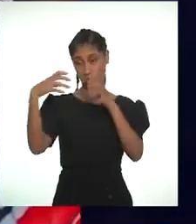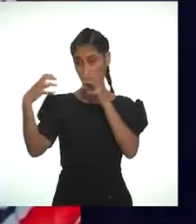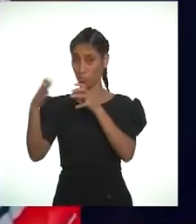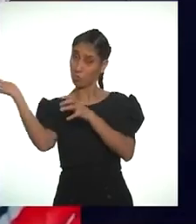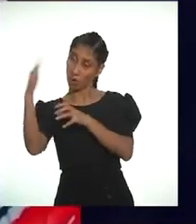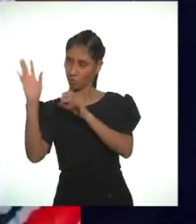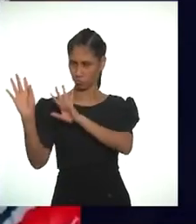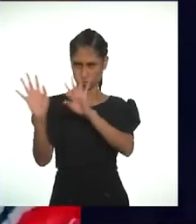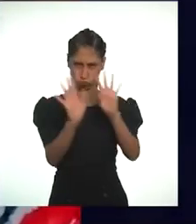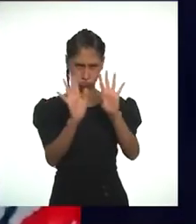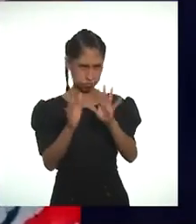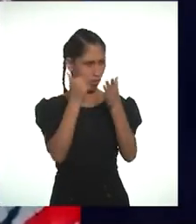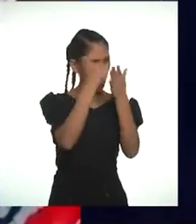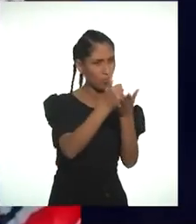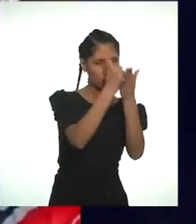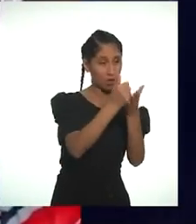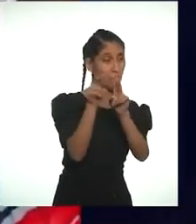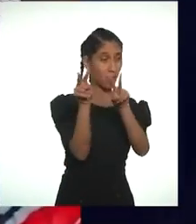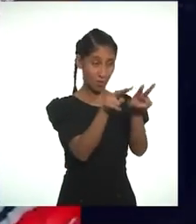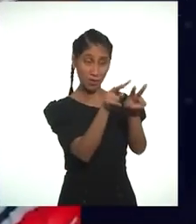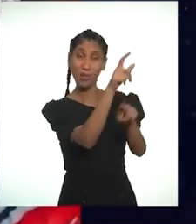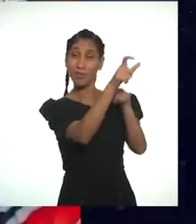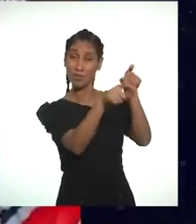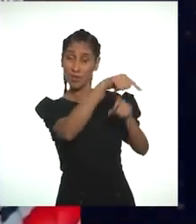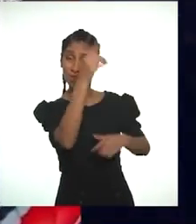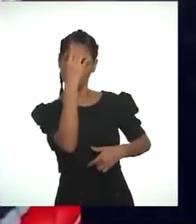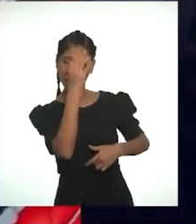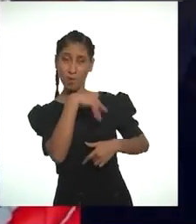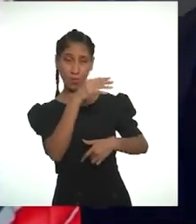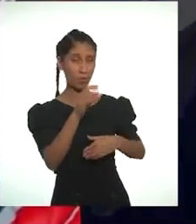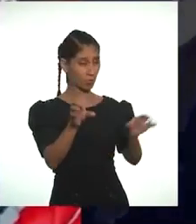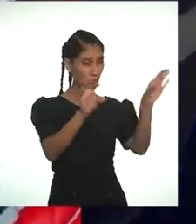y estamos muy felices de